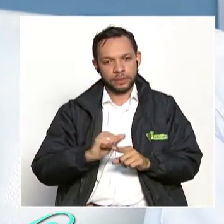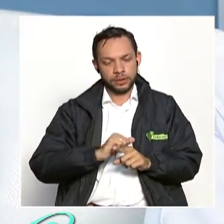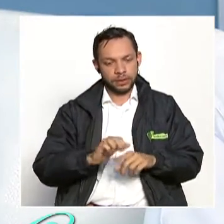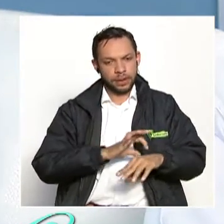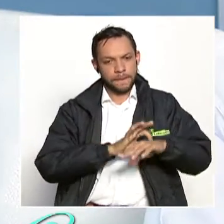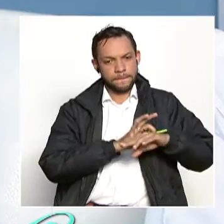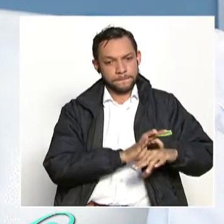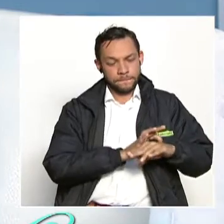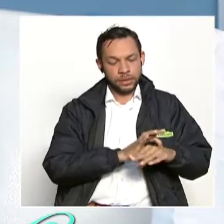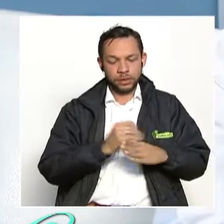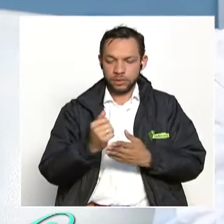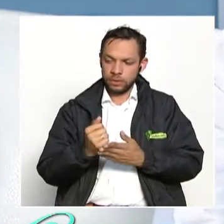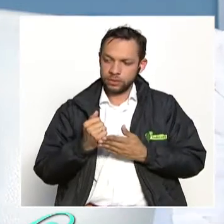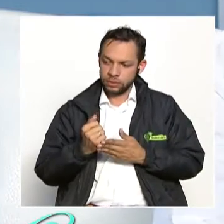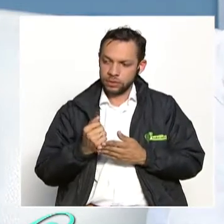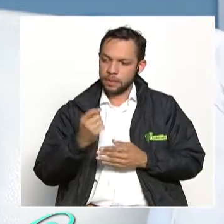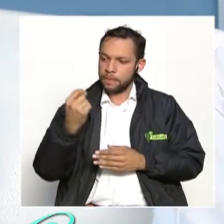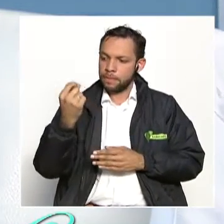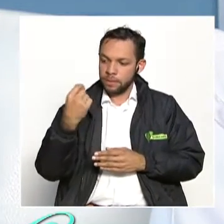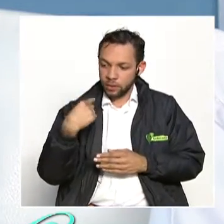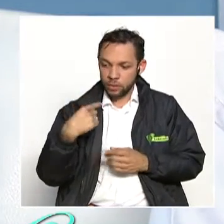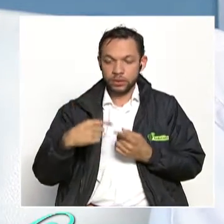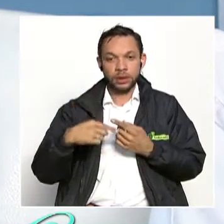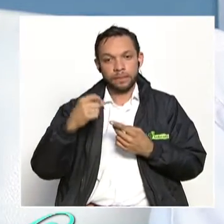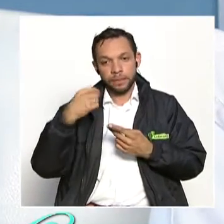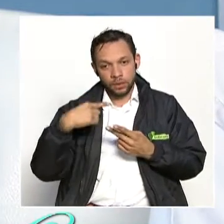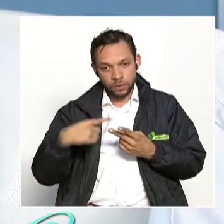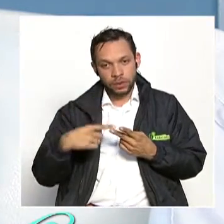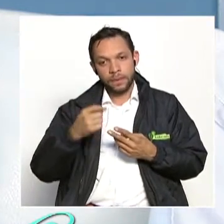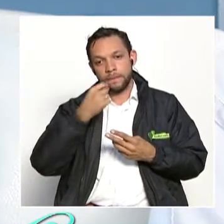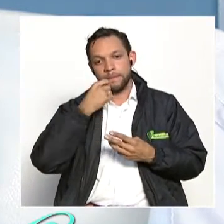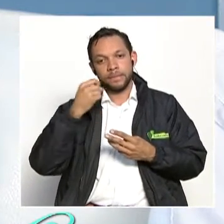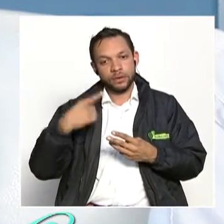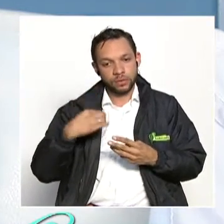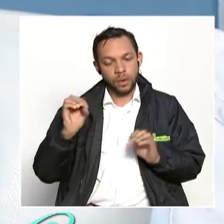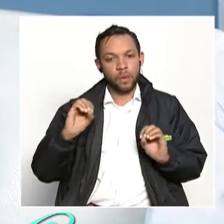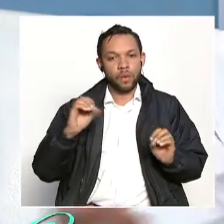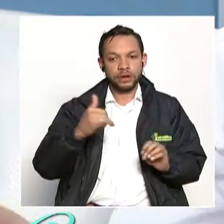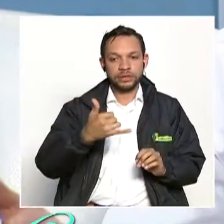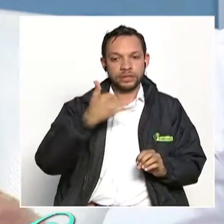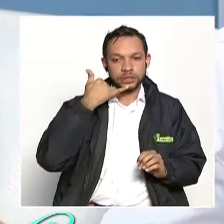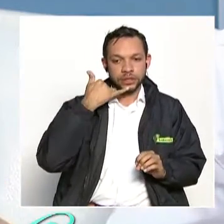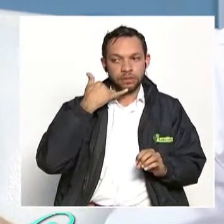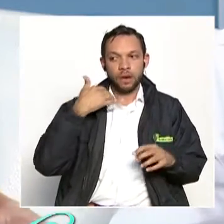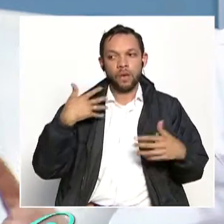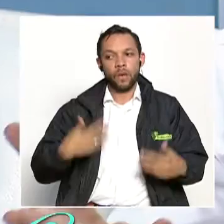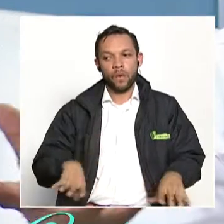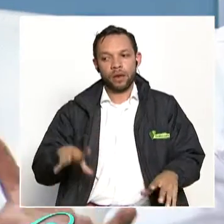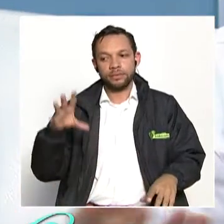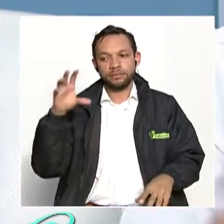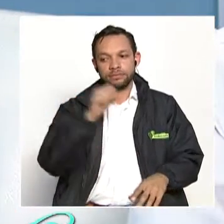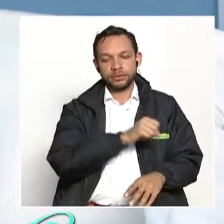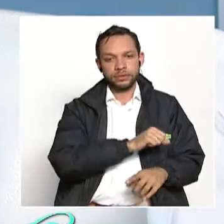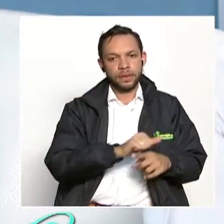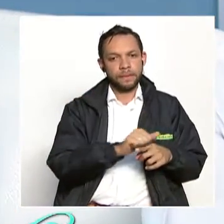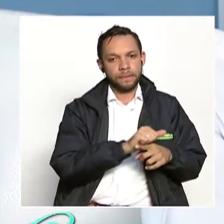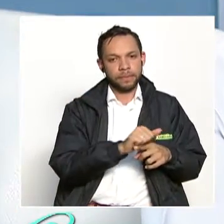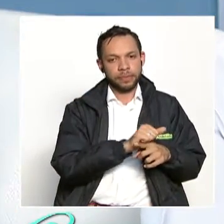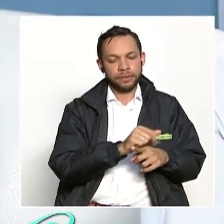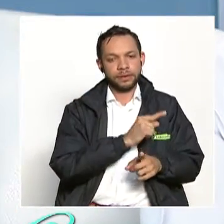médica. Las preguntas que ustedes nos dejan en correos y llamadas, lo que vemos a diario, lo más